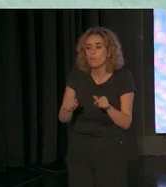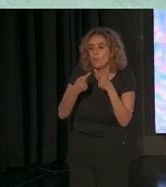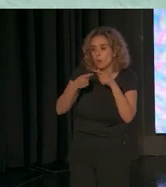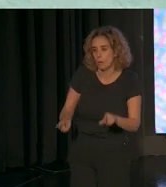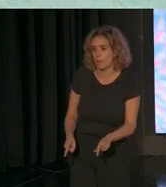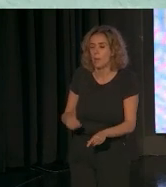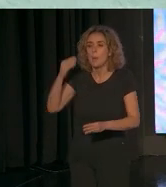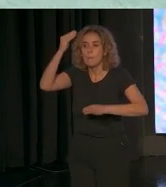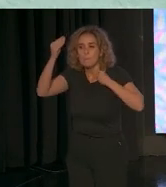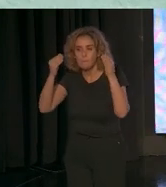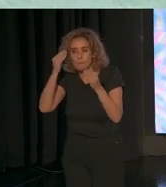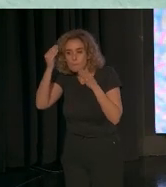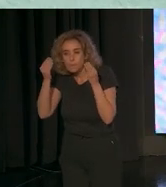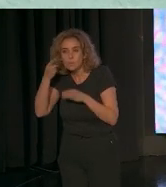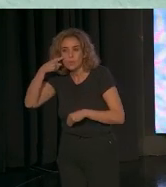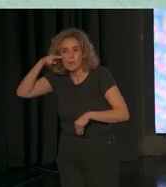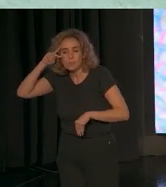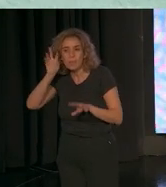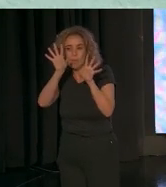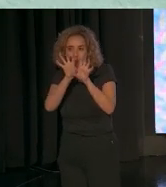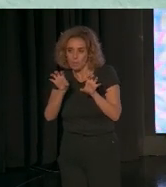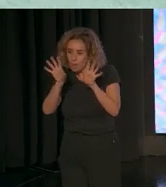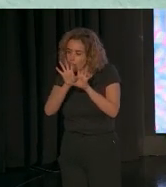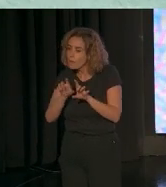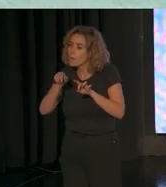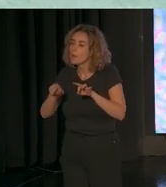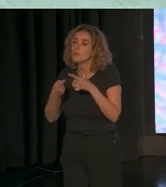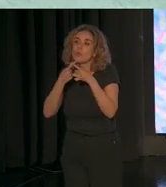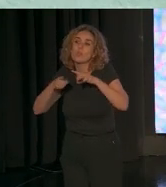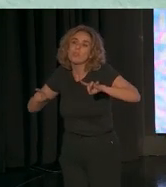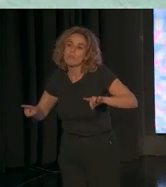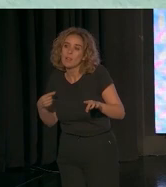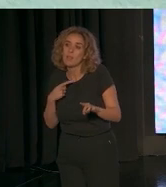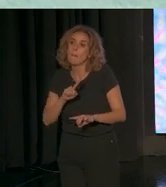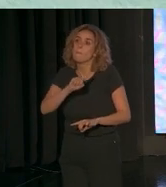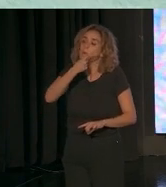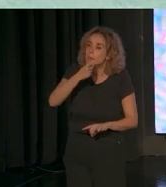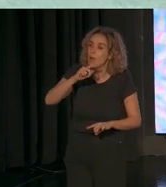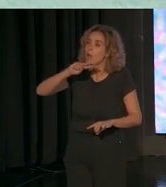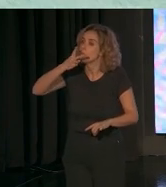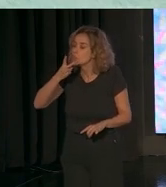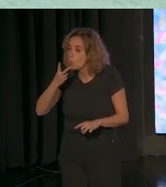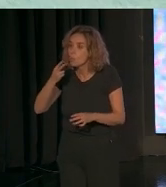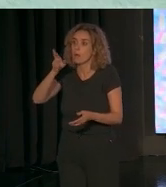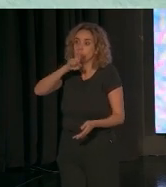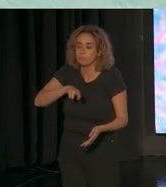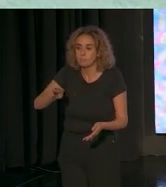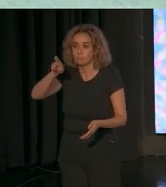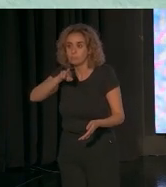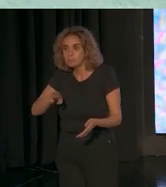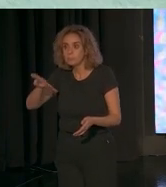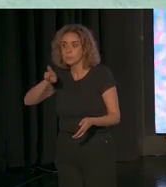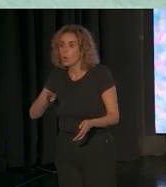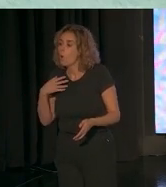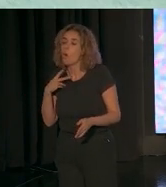de reflexionar sobre la experiencia, qué es lo que va a dar la diferencia entre hacerlo la primera y la segunda vez con un nivel de reflexión y de mejora o de